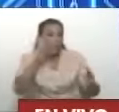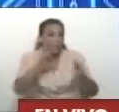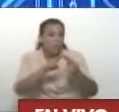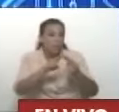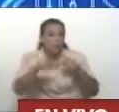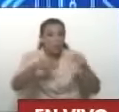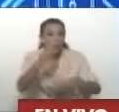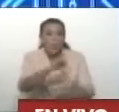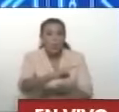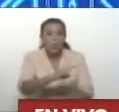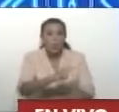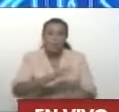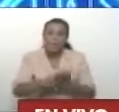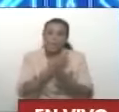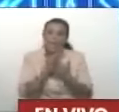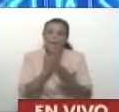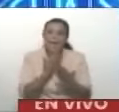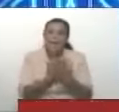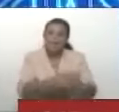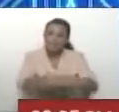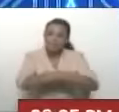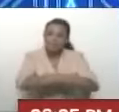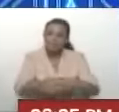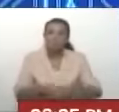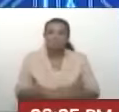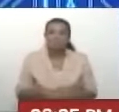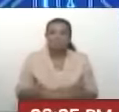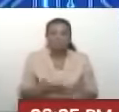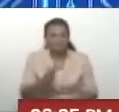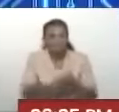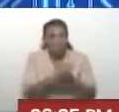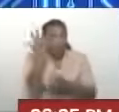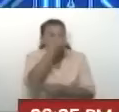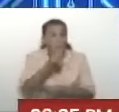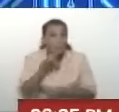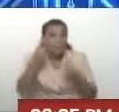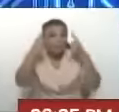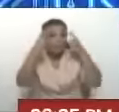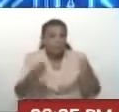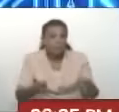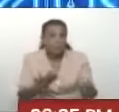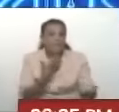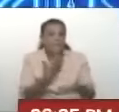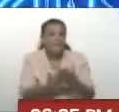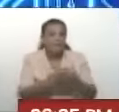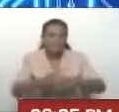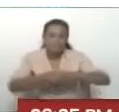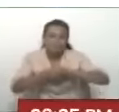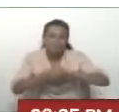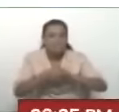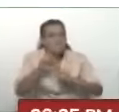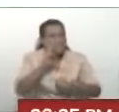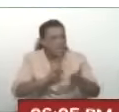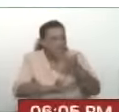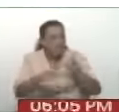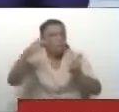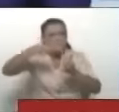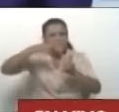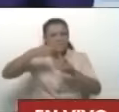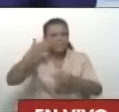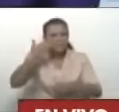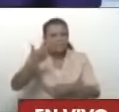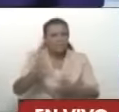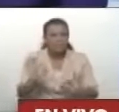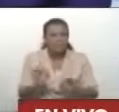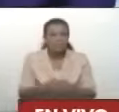presidente, te agradezco mucho. De verdad, bueno, acompañado. Qué bueno estar con esta juventud profesional, Carlos. Siempre te veo. Siempre. Siempre.